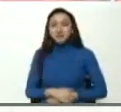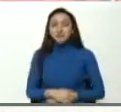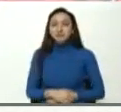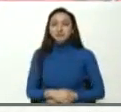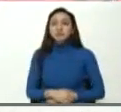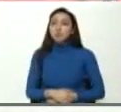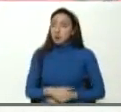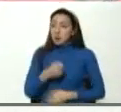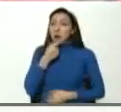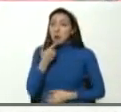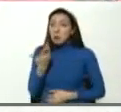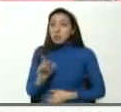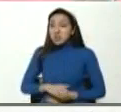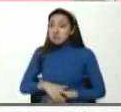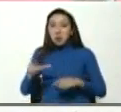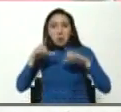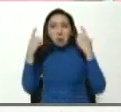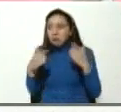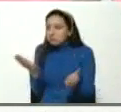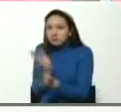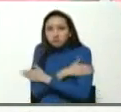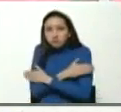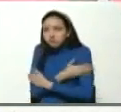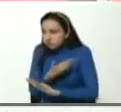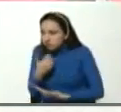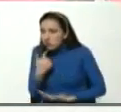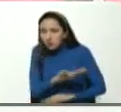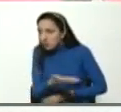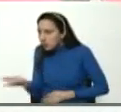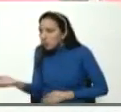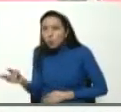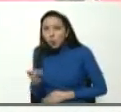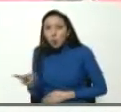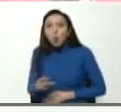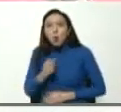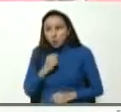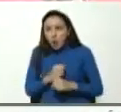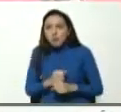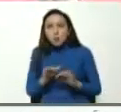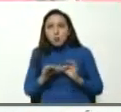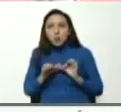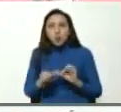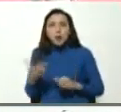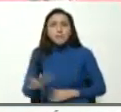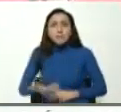qué bonita está la guaira vale los felicito le dije por su unión perfecta